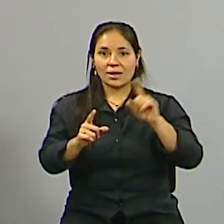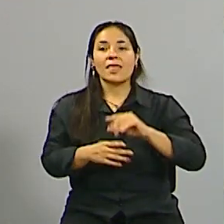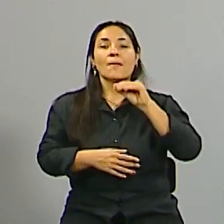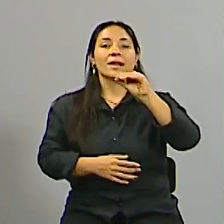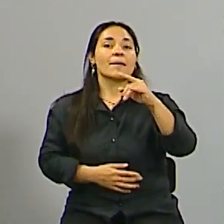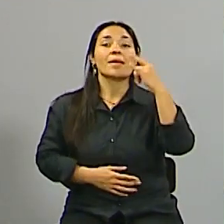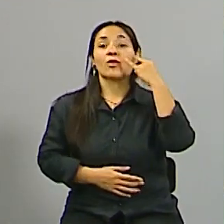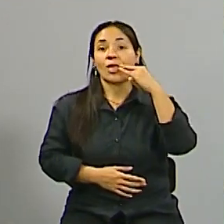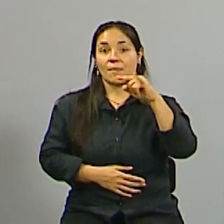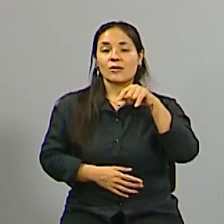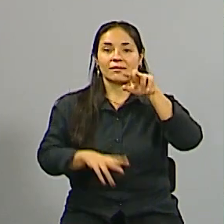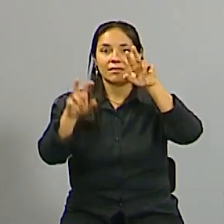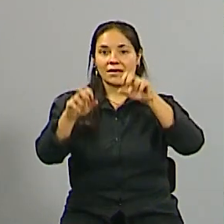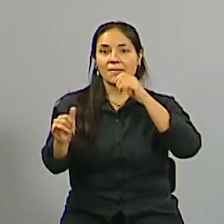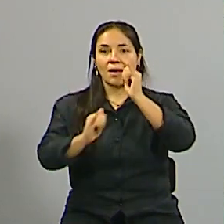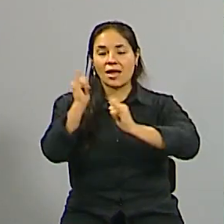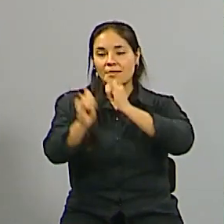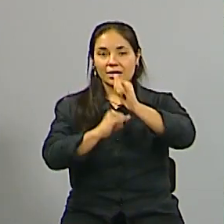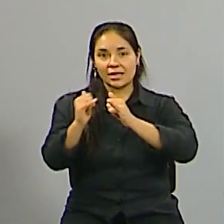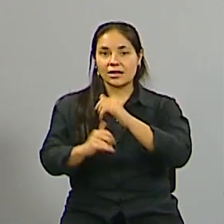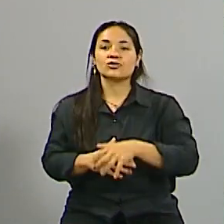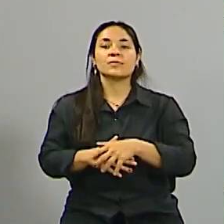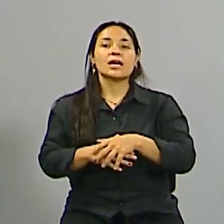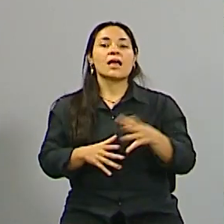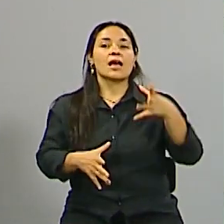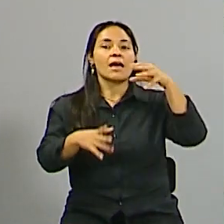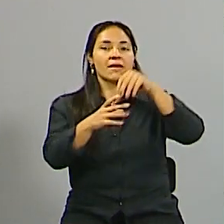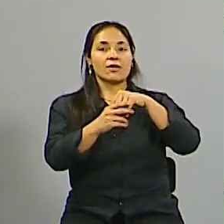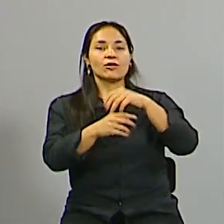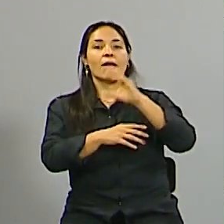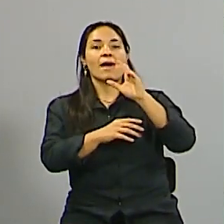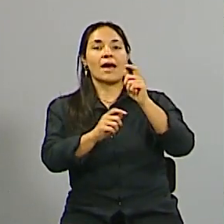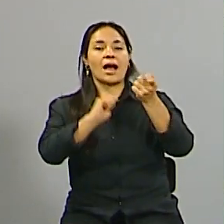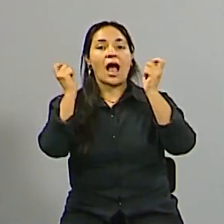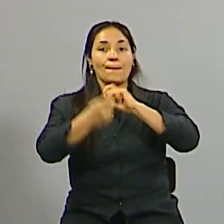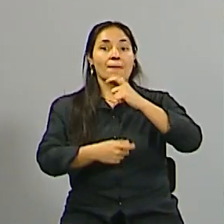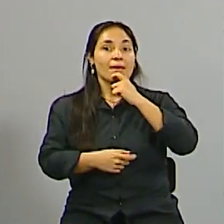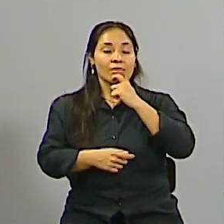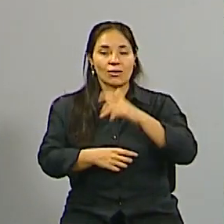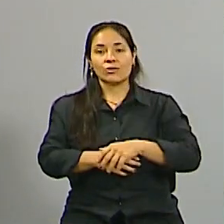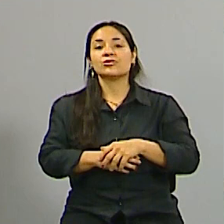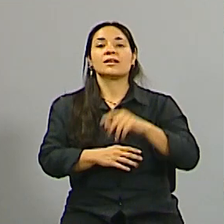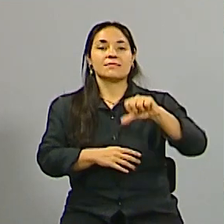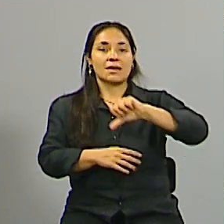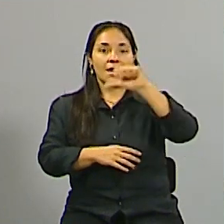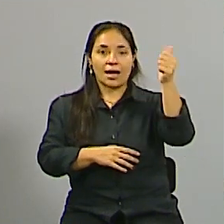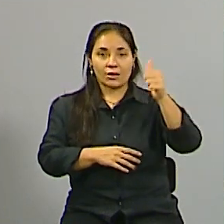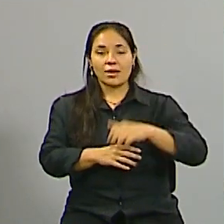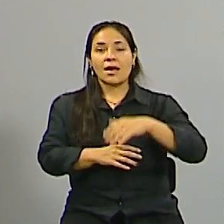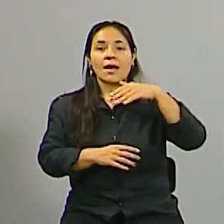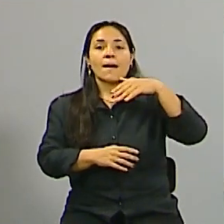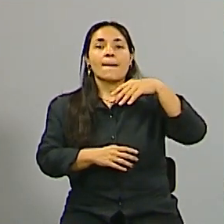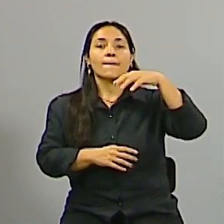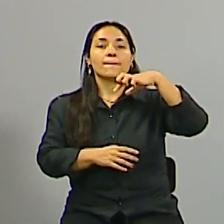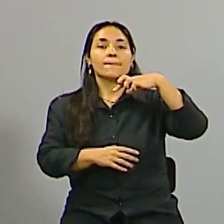Maipú en el cual nos íbamos a meter y específicamente en la interna de Cambio a Mendoza, que coronó en estas PASO como ganador a Mauricio